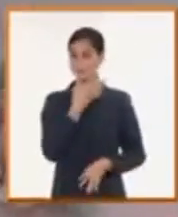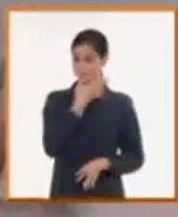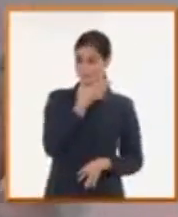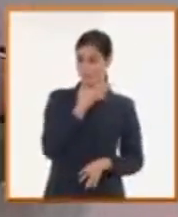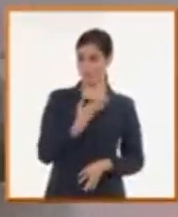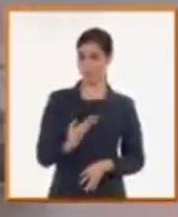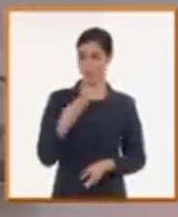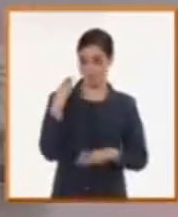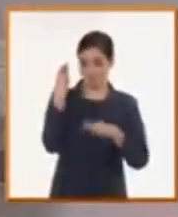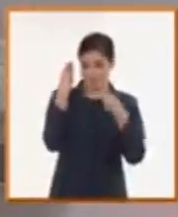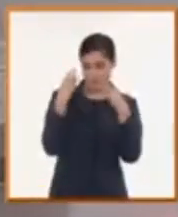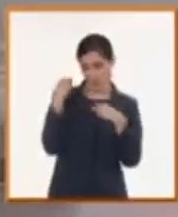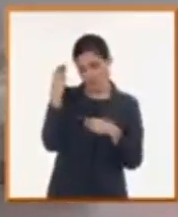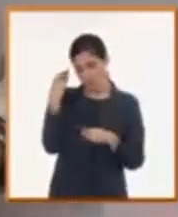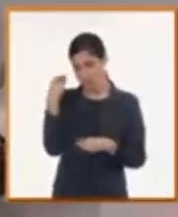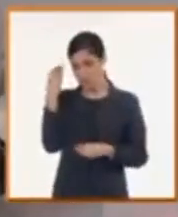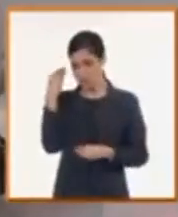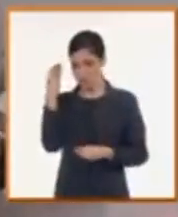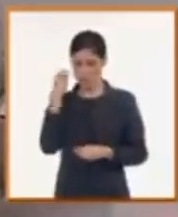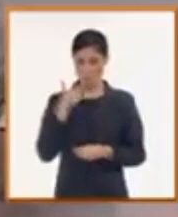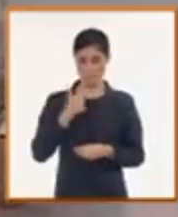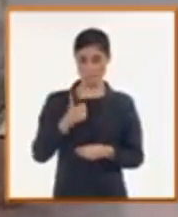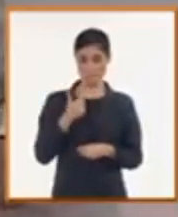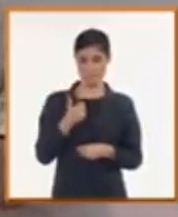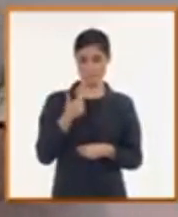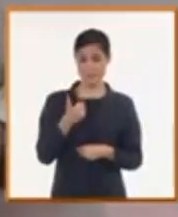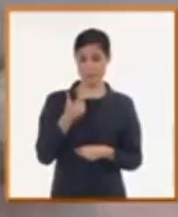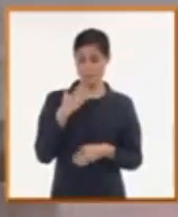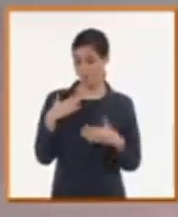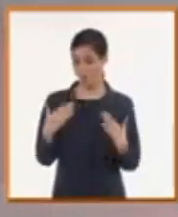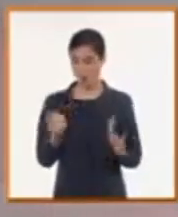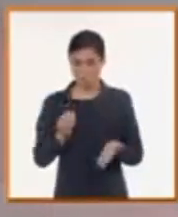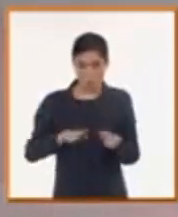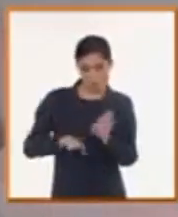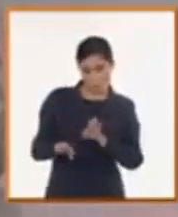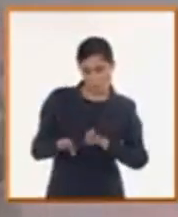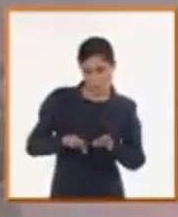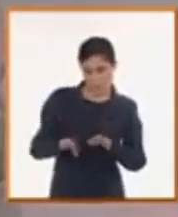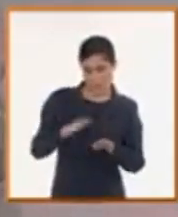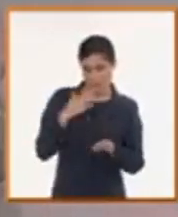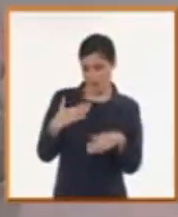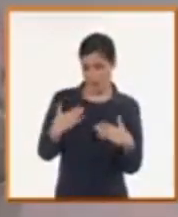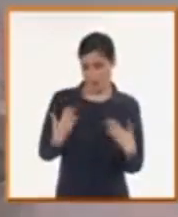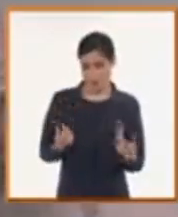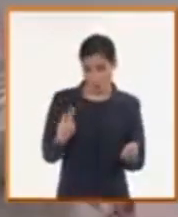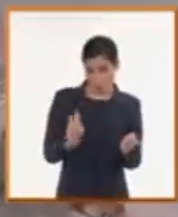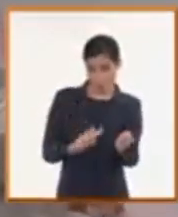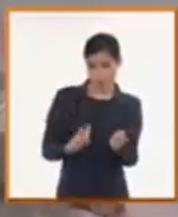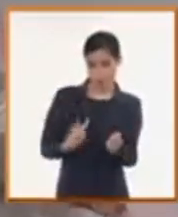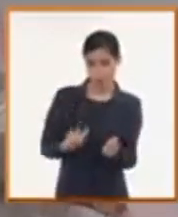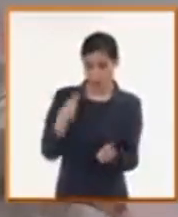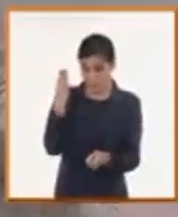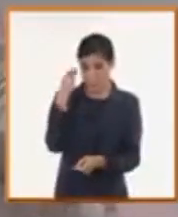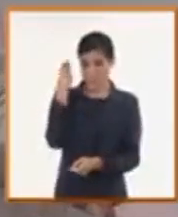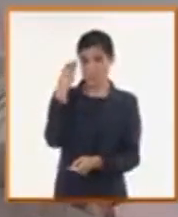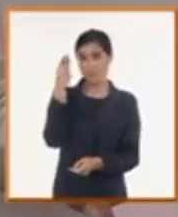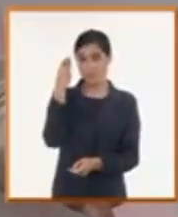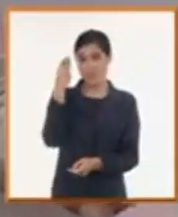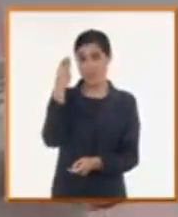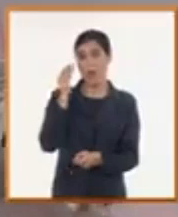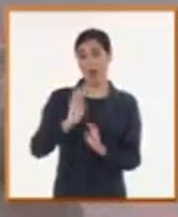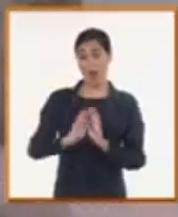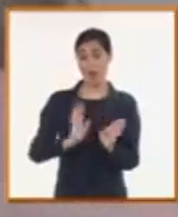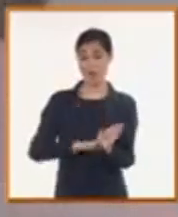países que eran amigos nuestros, dónde están los puntos que podían ser la base para esos suministros de solidaridad. Estoy hablando de Punta Negra, en el